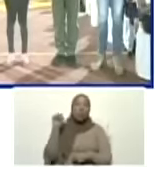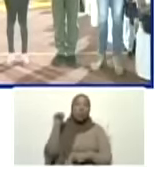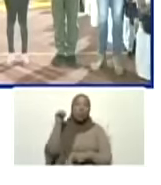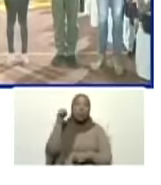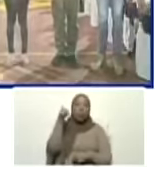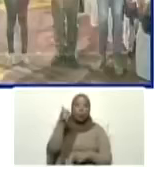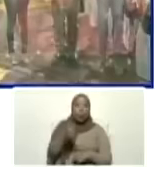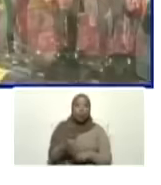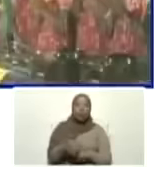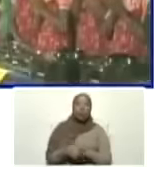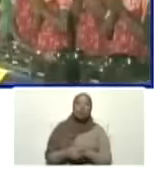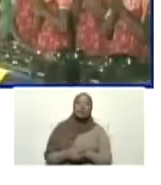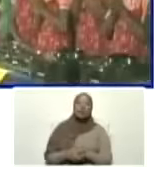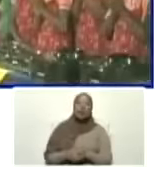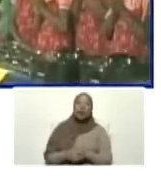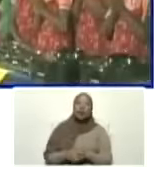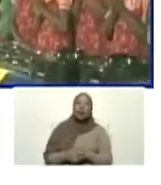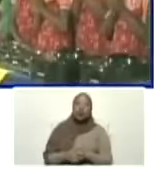Yo les digo algo,